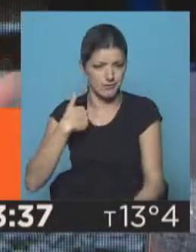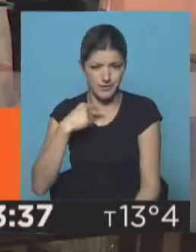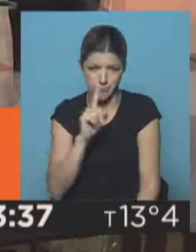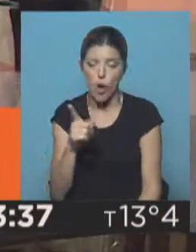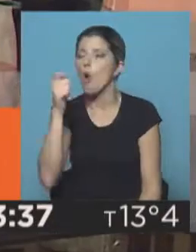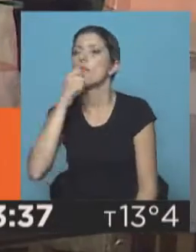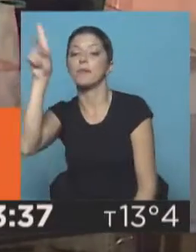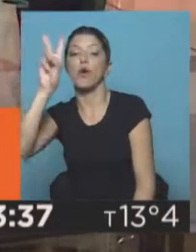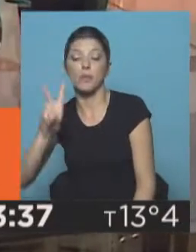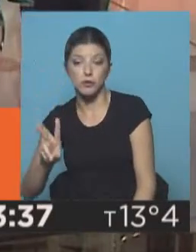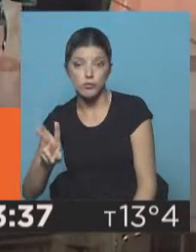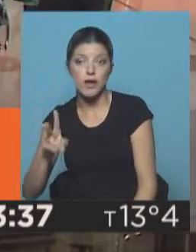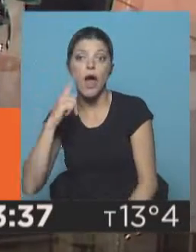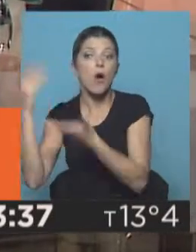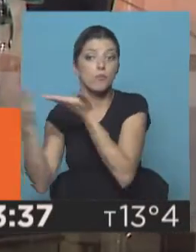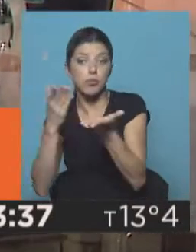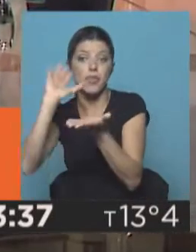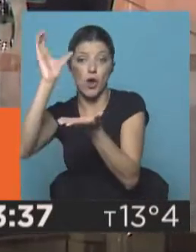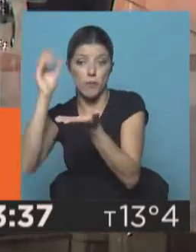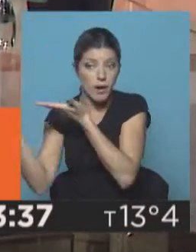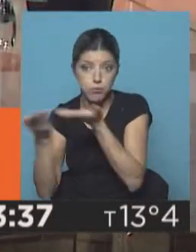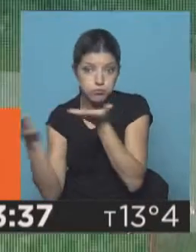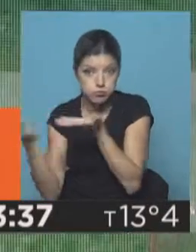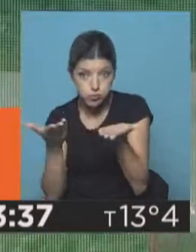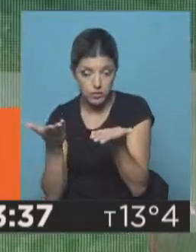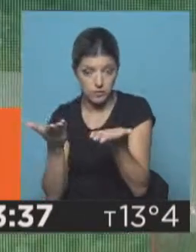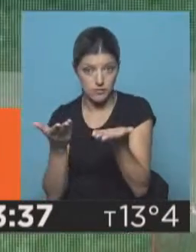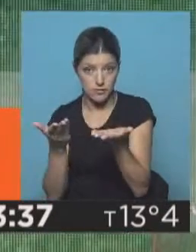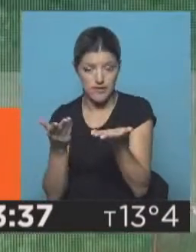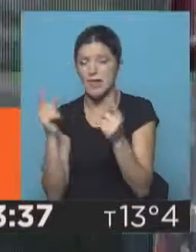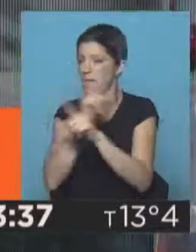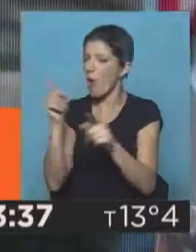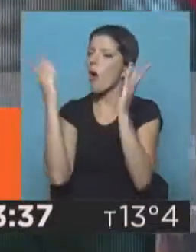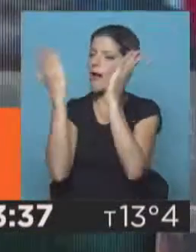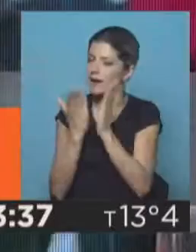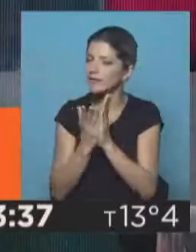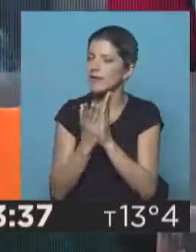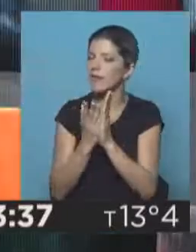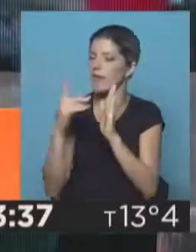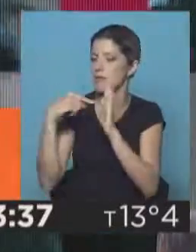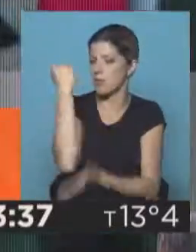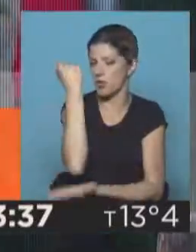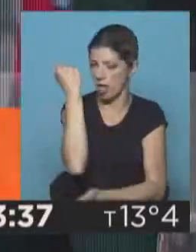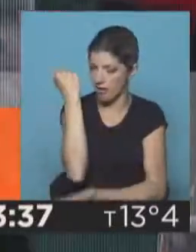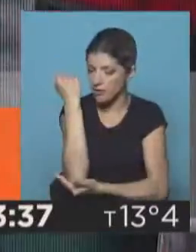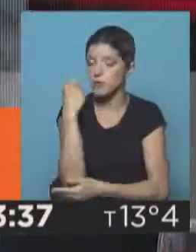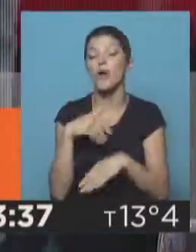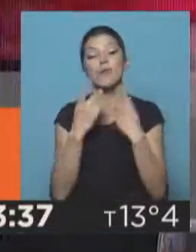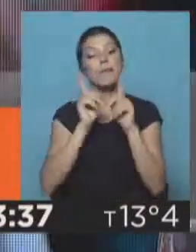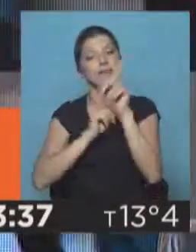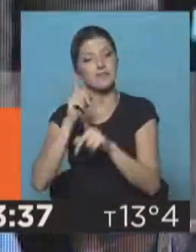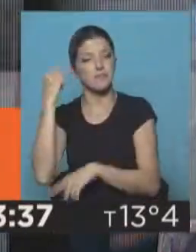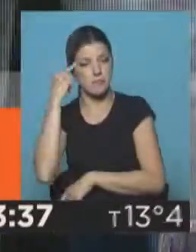millón de colombianos viviendo en Venezuela por el conflicto armado del que hablábamos en el otro bloque. Me parece que también a veces es interesante pensar que hay una dimensión ética,